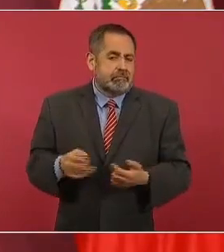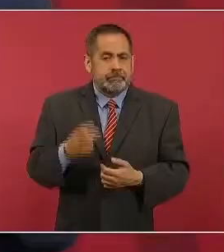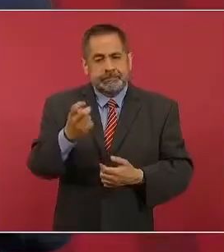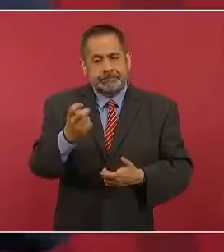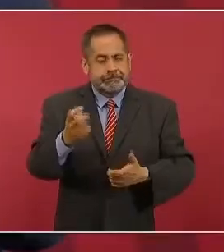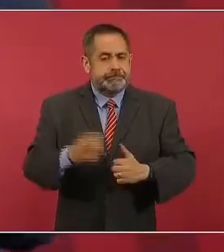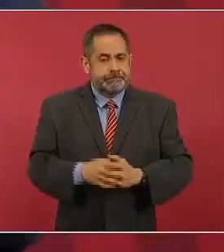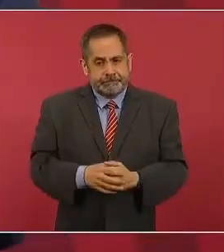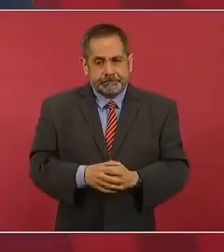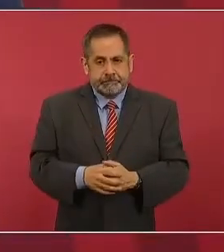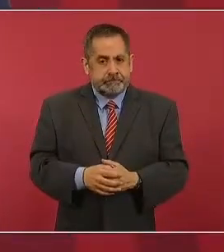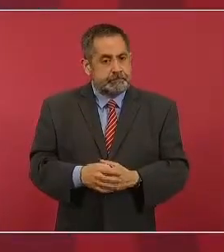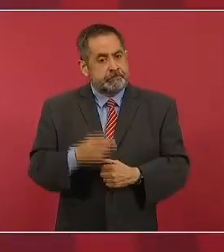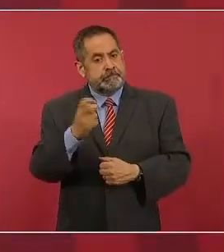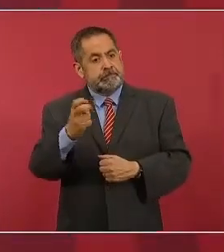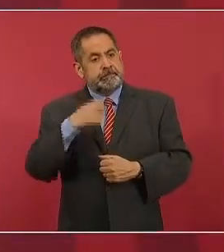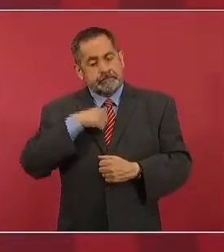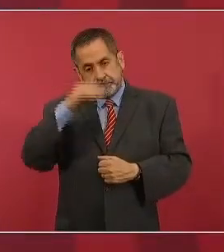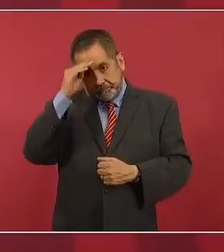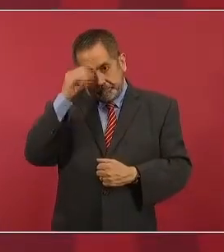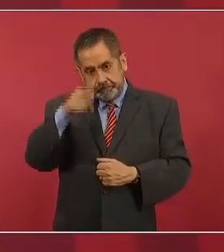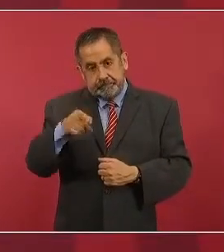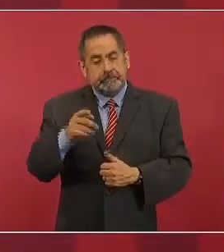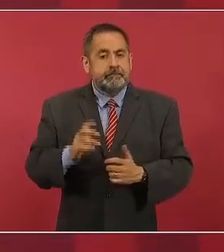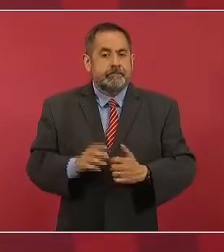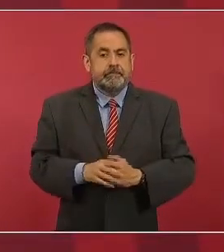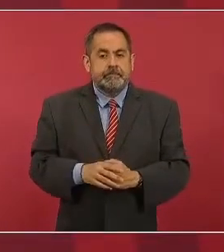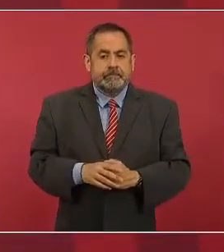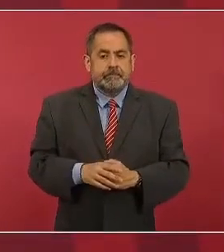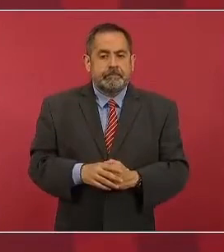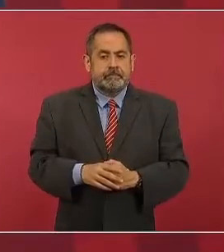Entonces, por eso